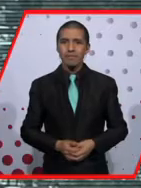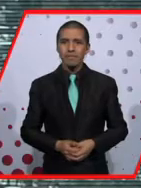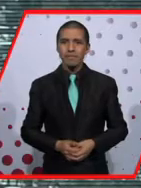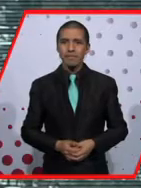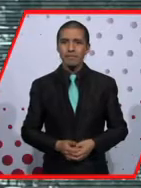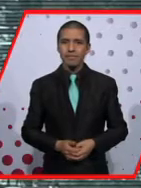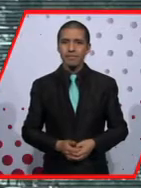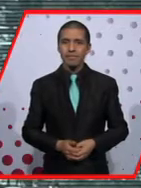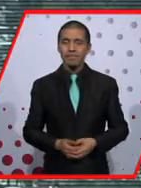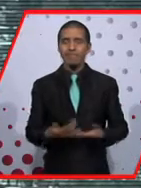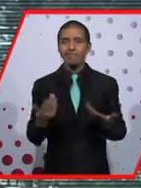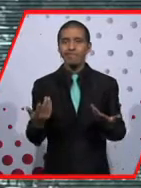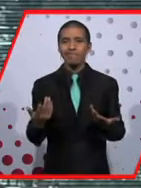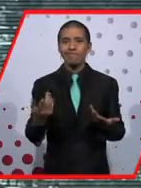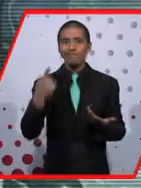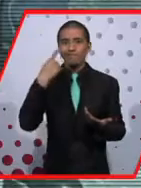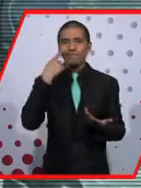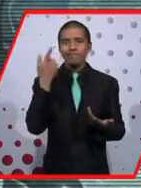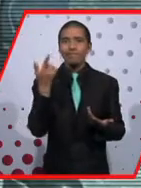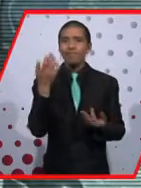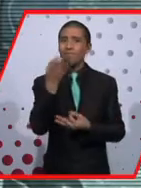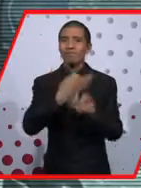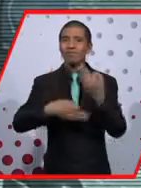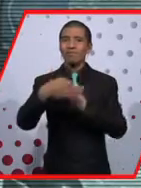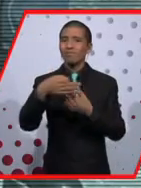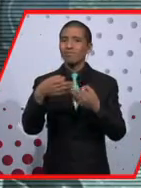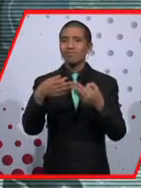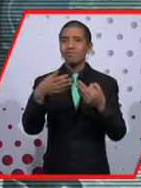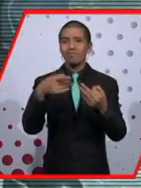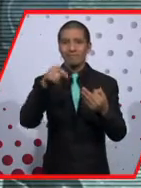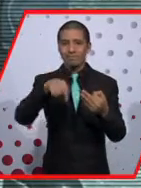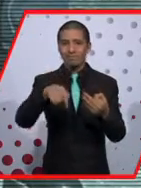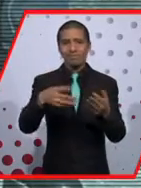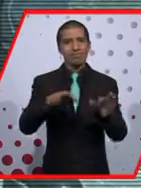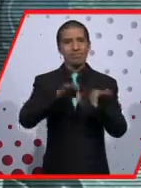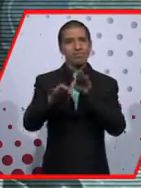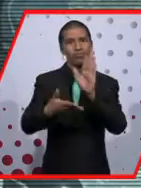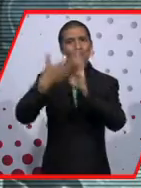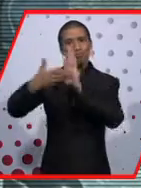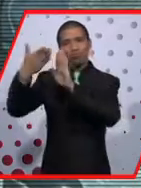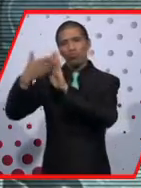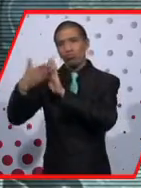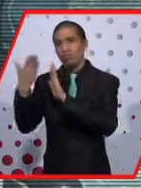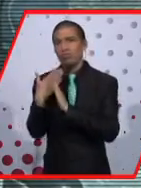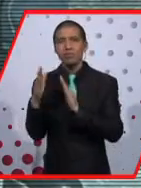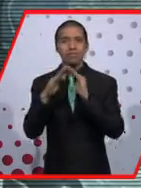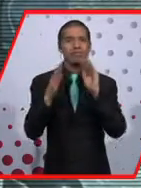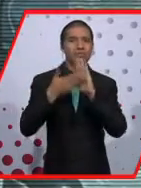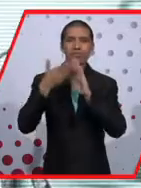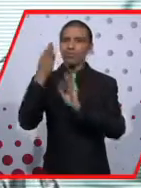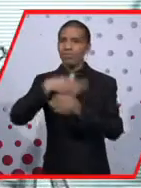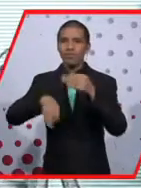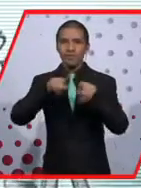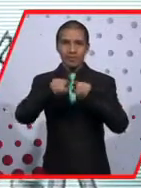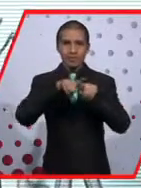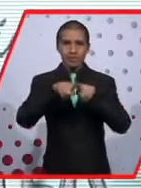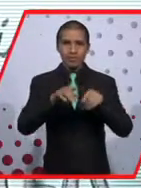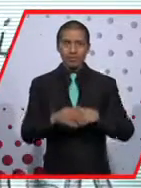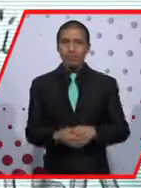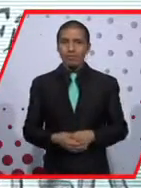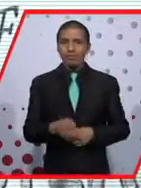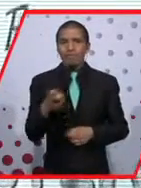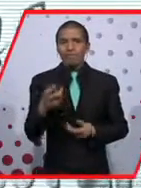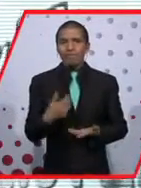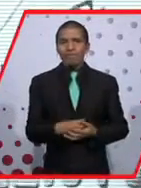Pues lo que pasa es de que también pues todos somos albañiles aquí, nosotros, o sea, ahora sí que los hermanos, ¿no?